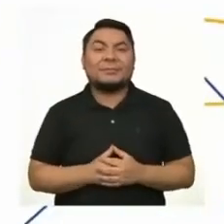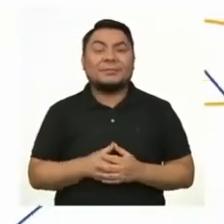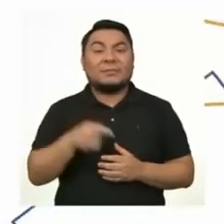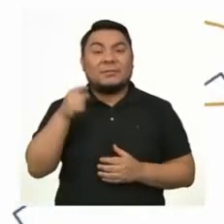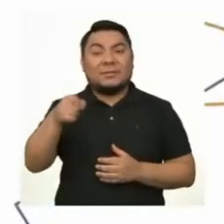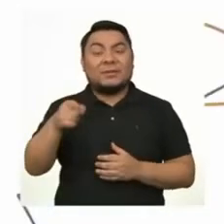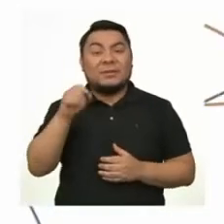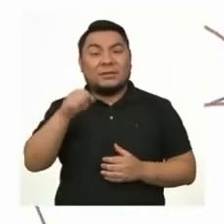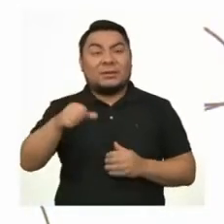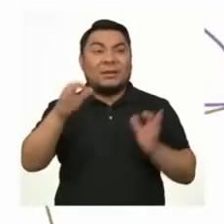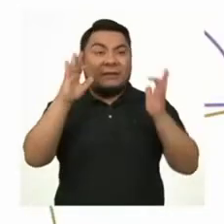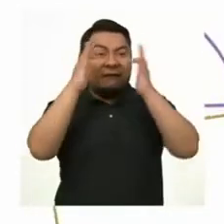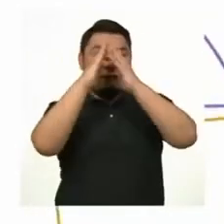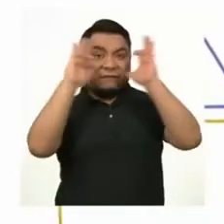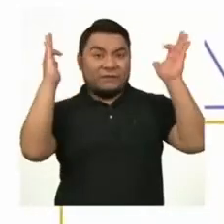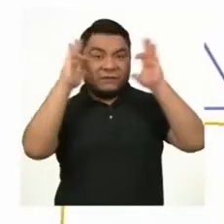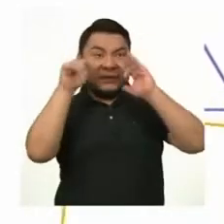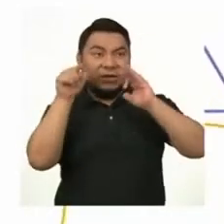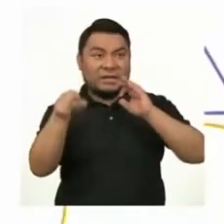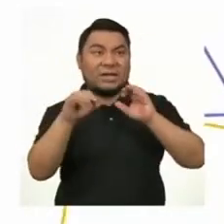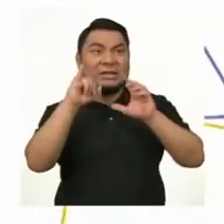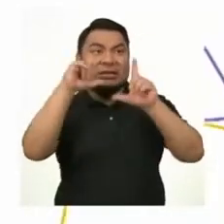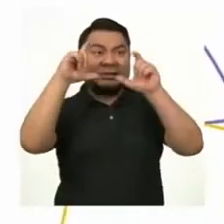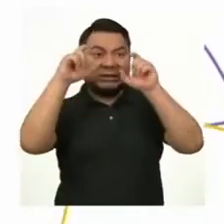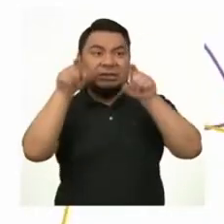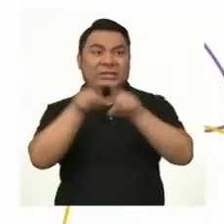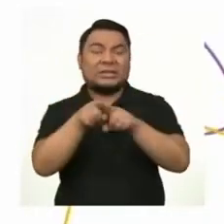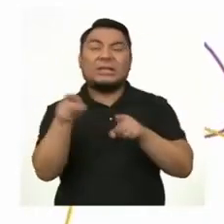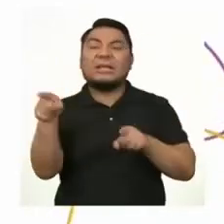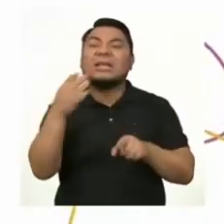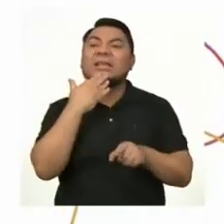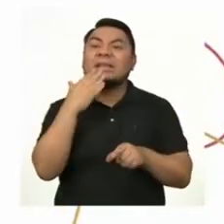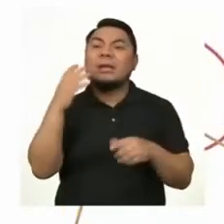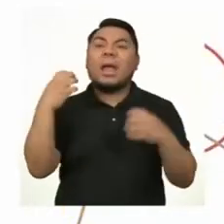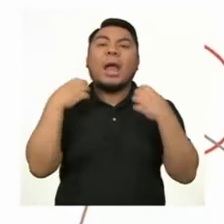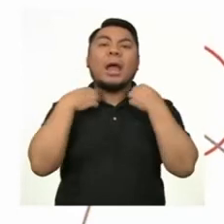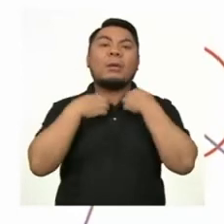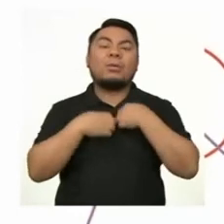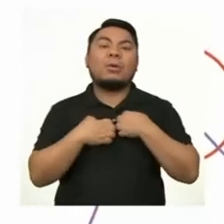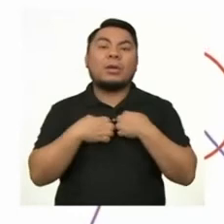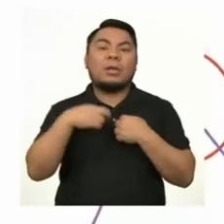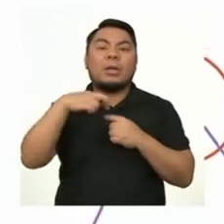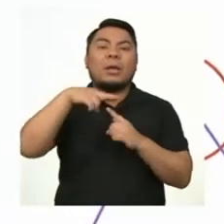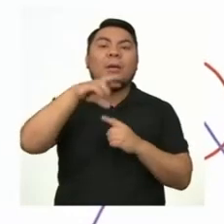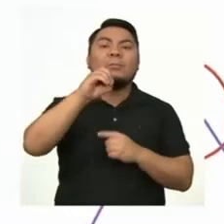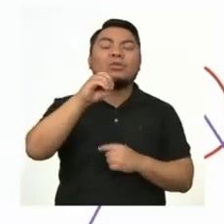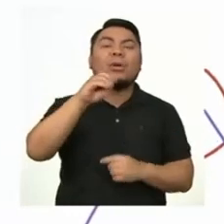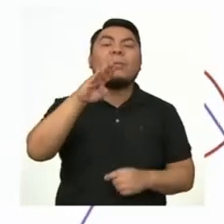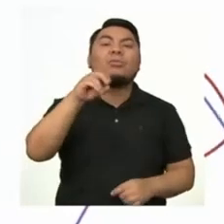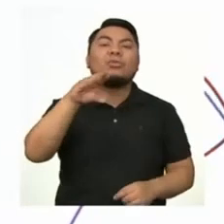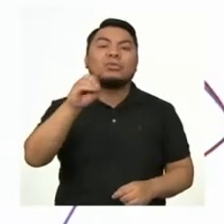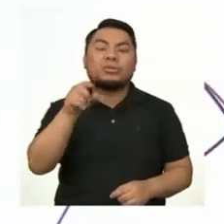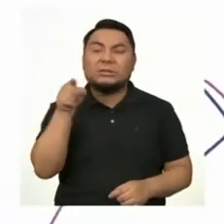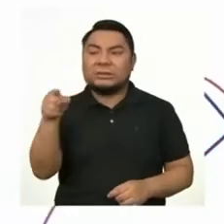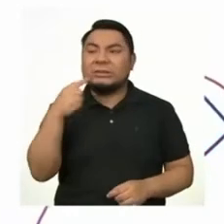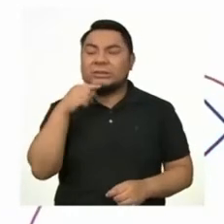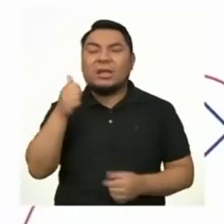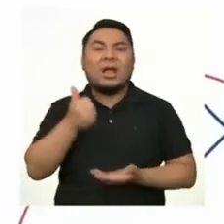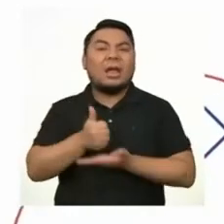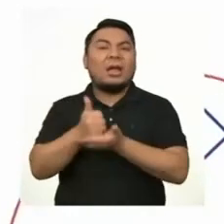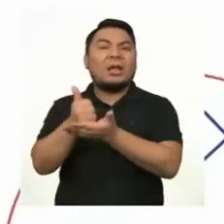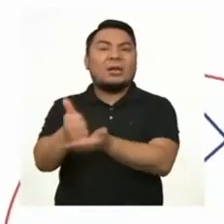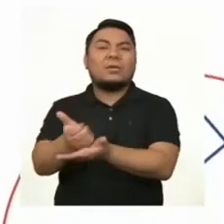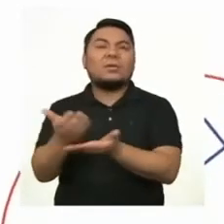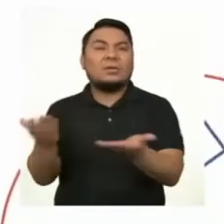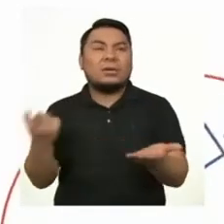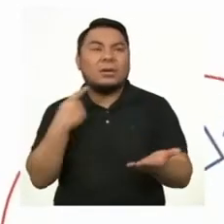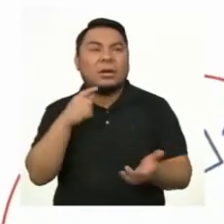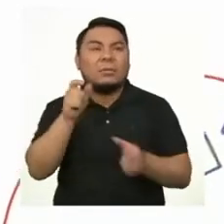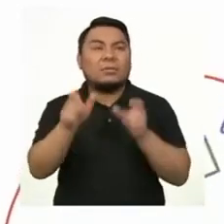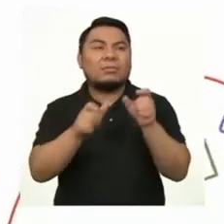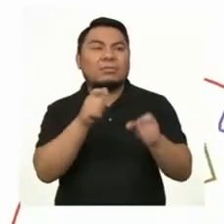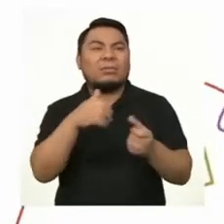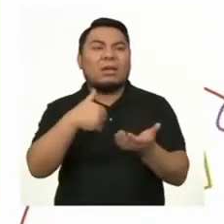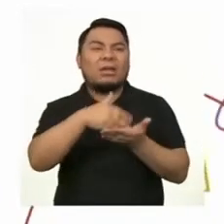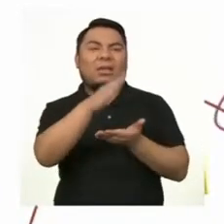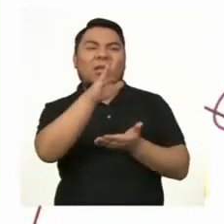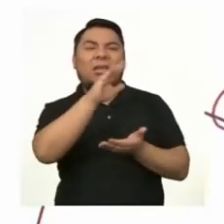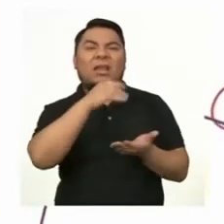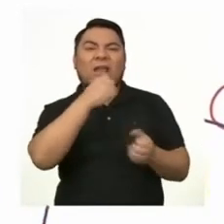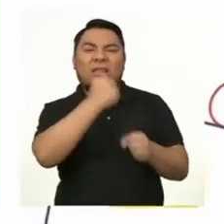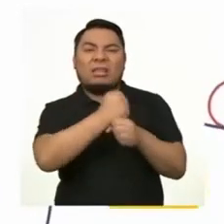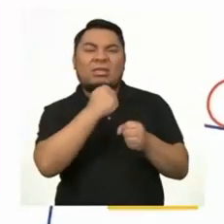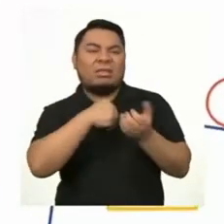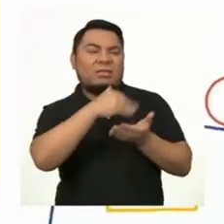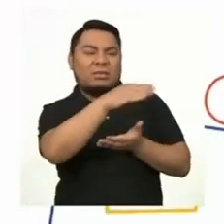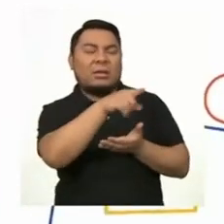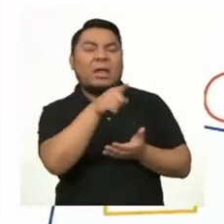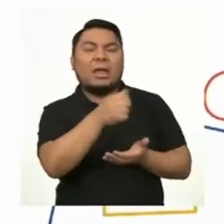redes sociales están las abogadas pro bono, que te ayudan si hay casos, por ejemplo, de despidos. O